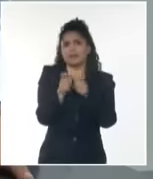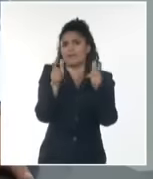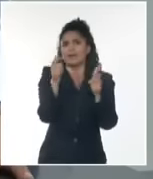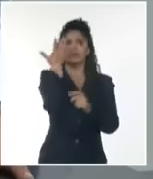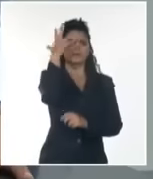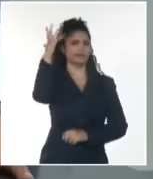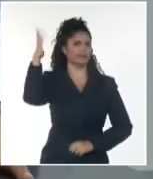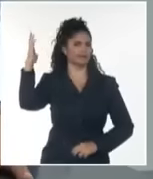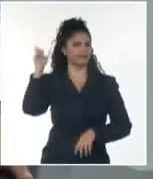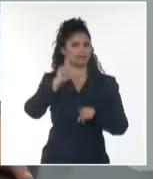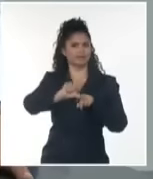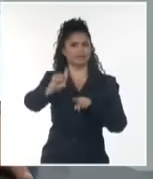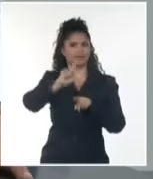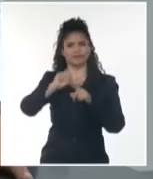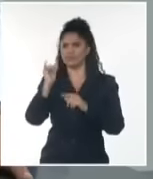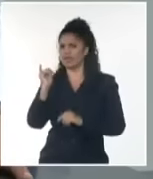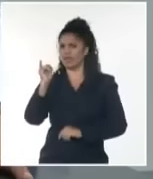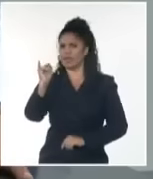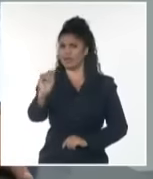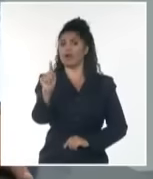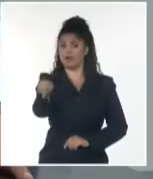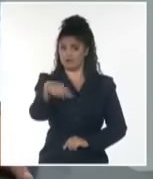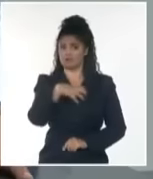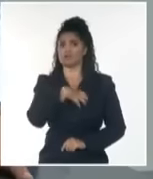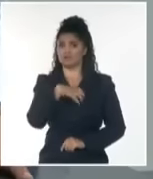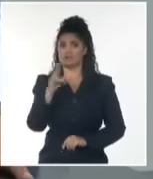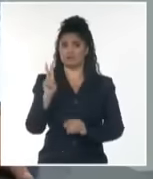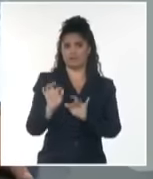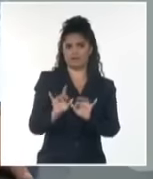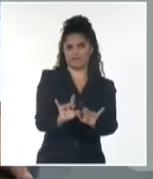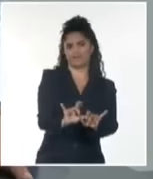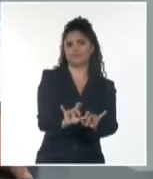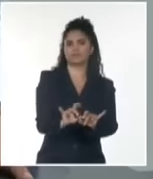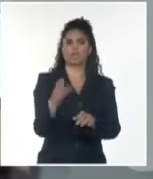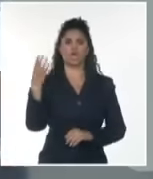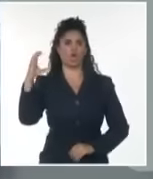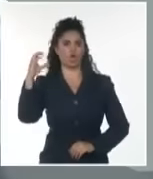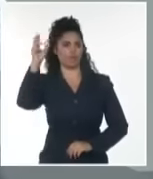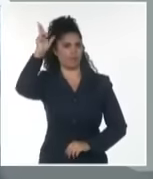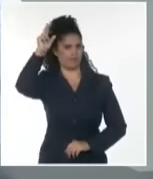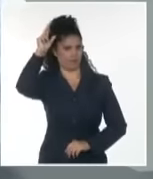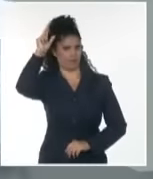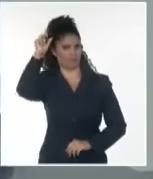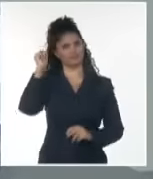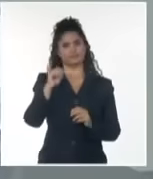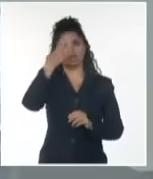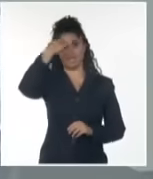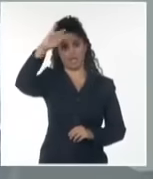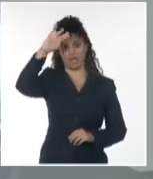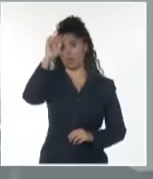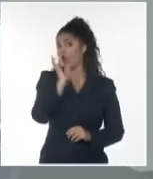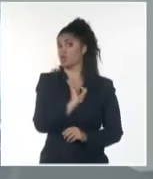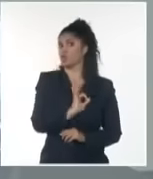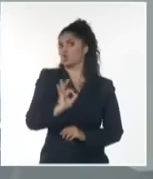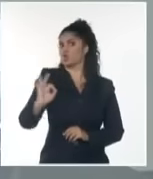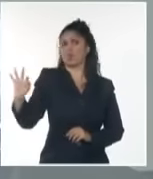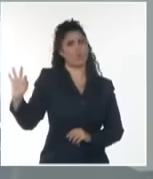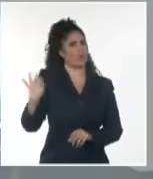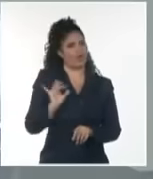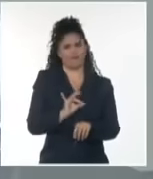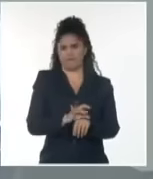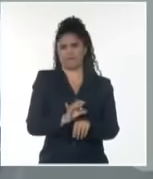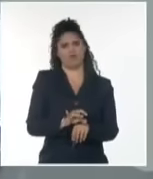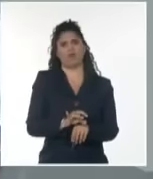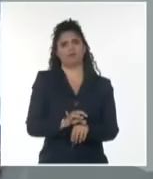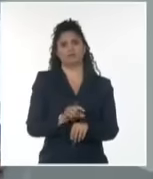región amazónica, en Colombia y en Perú. En Cuba nunca se había detectado. Dos especificaciones hay que hacer.